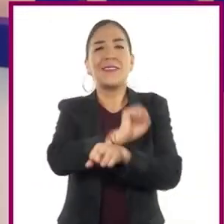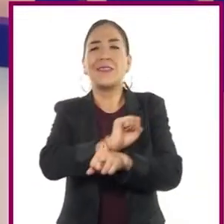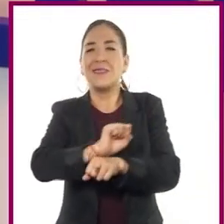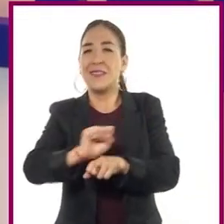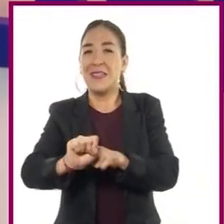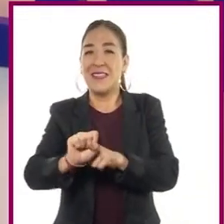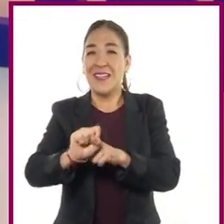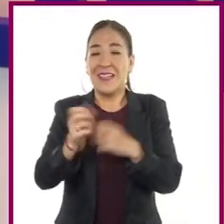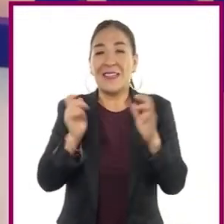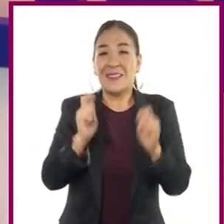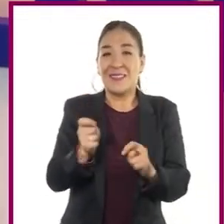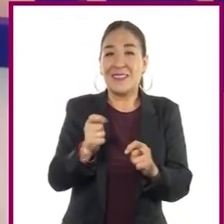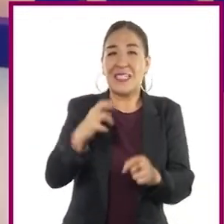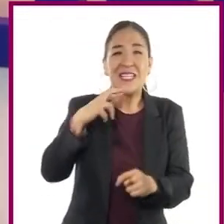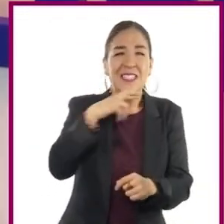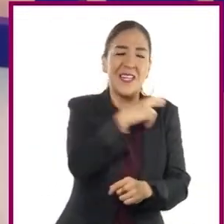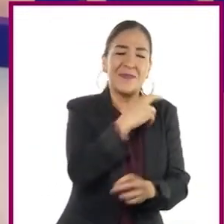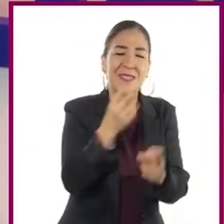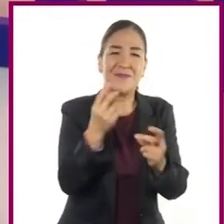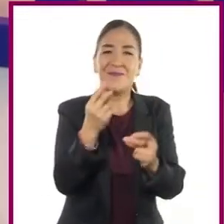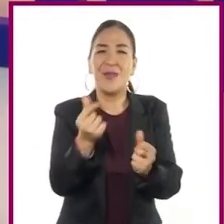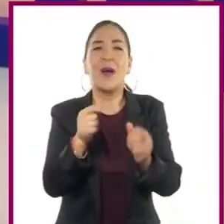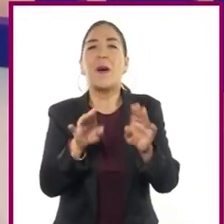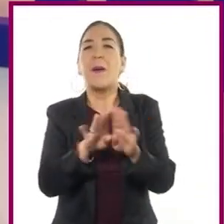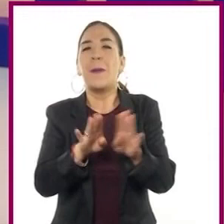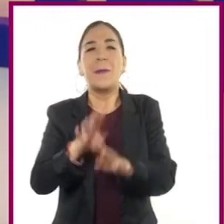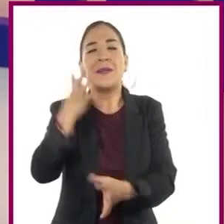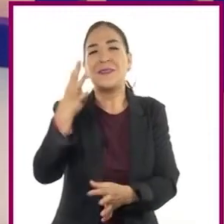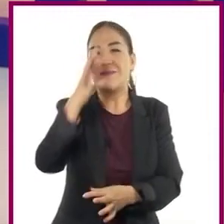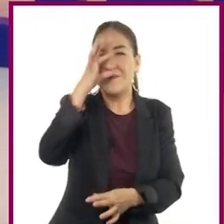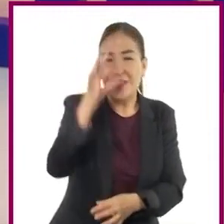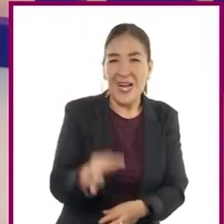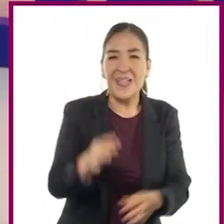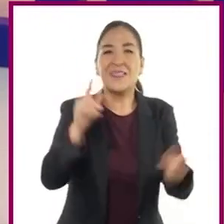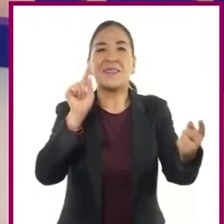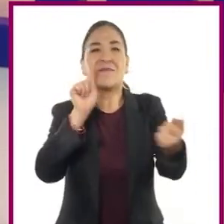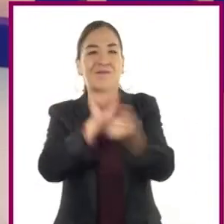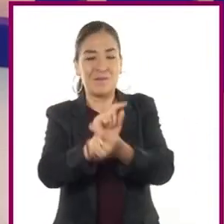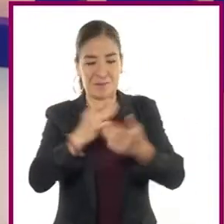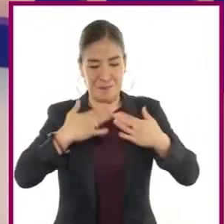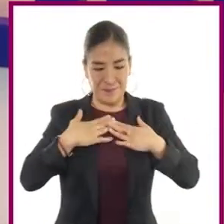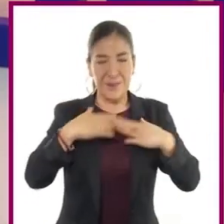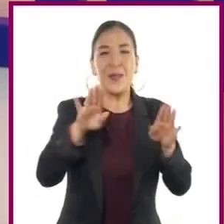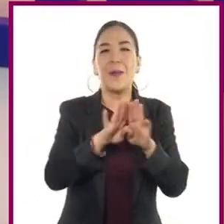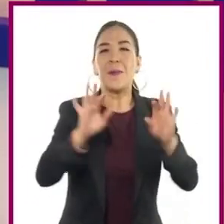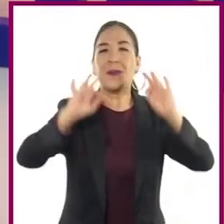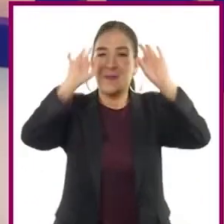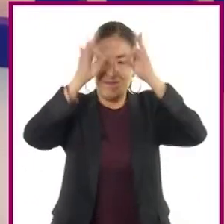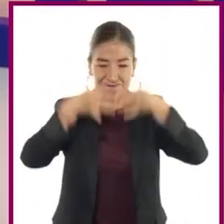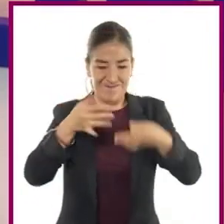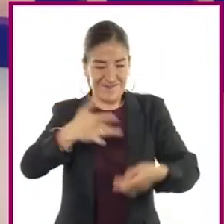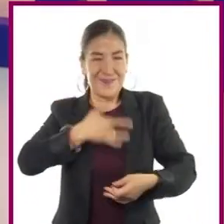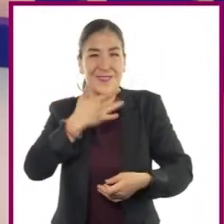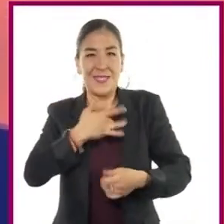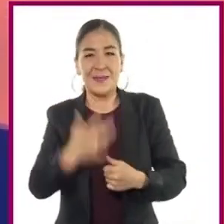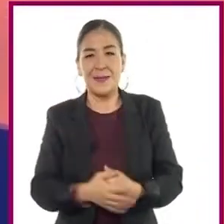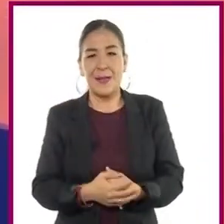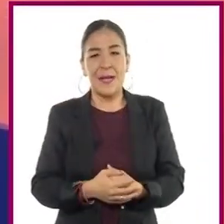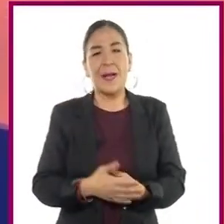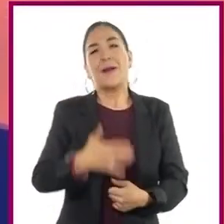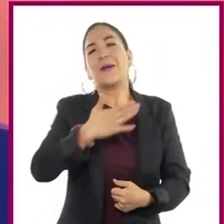llega, es la única conexión con los otros y con nosotros mismos. A mí me